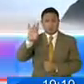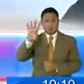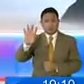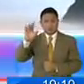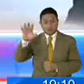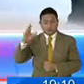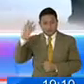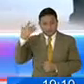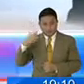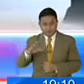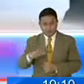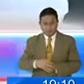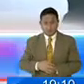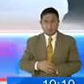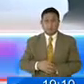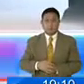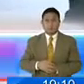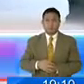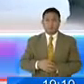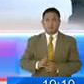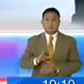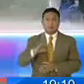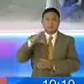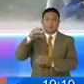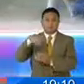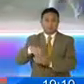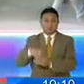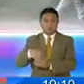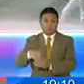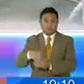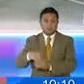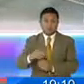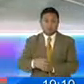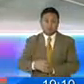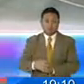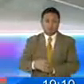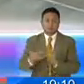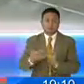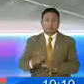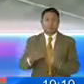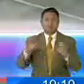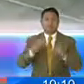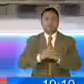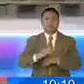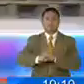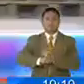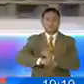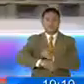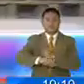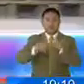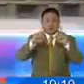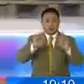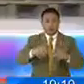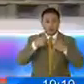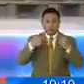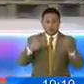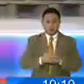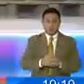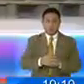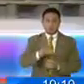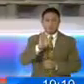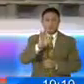$21,284,000 ha sido reservados en la pauta electoral. En relación a la campaña electoral por la consulta popular, se informó que